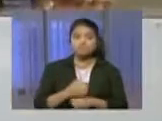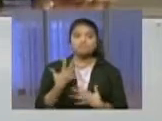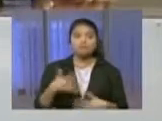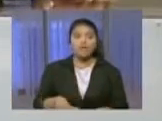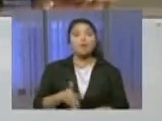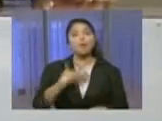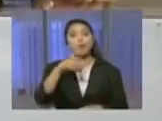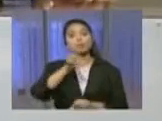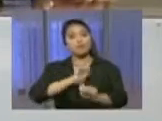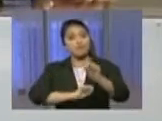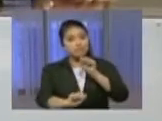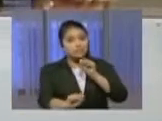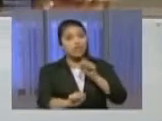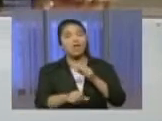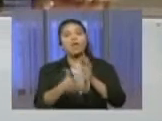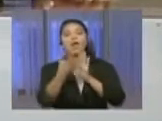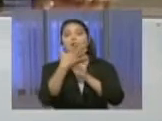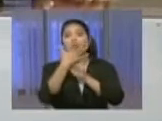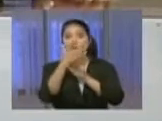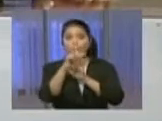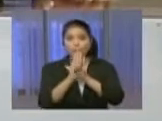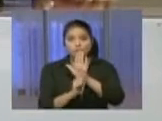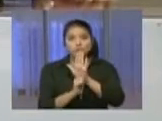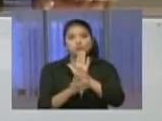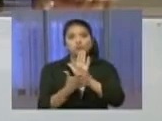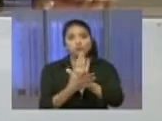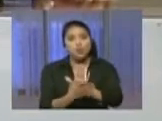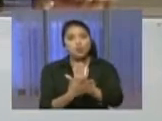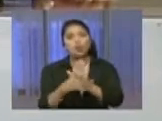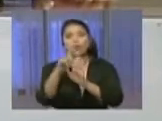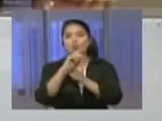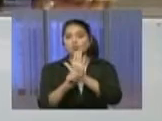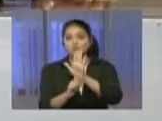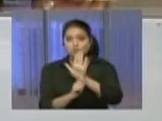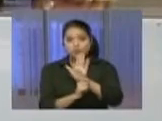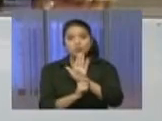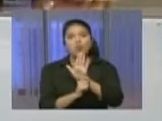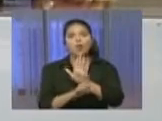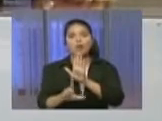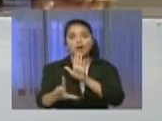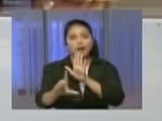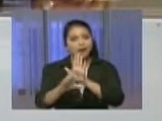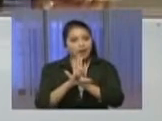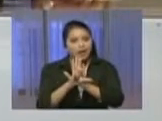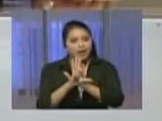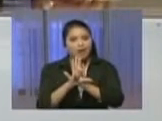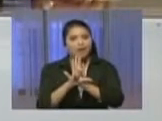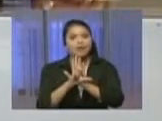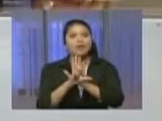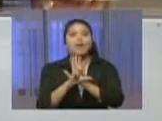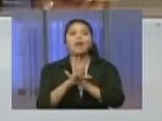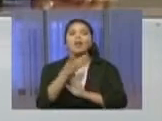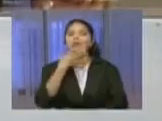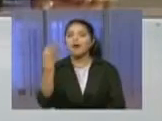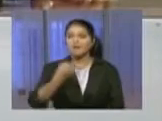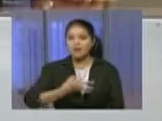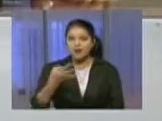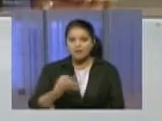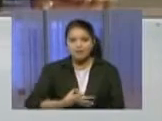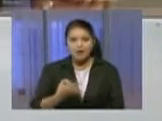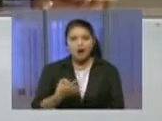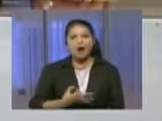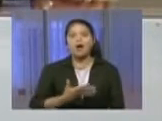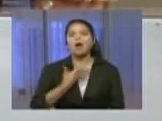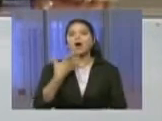defender la Constitución la ley la verdad el